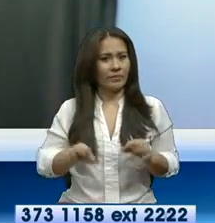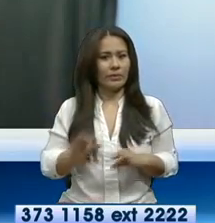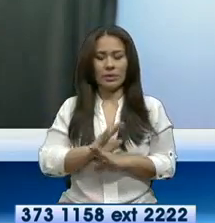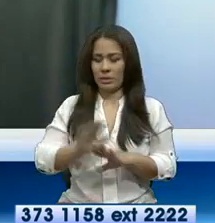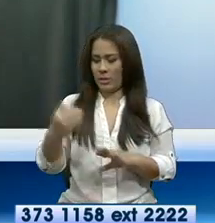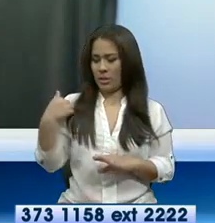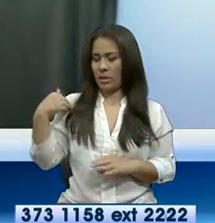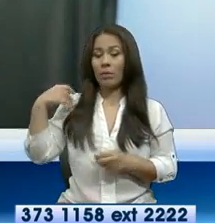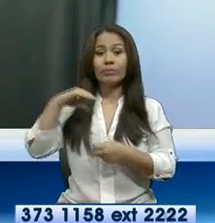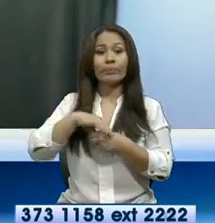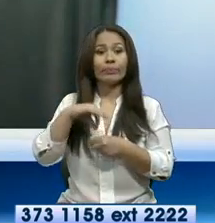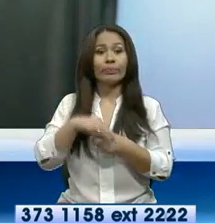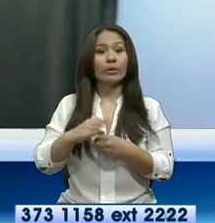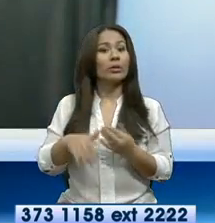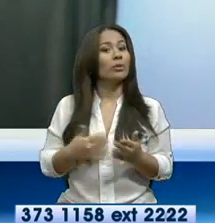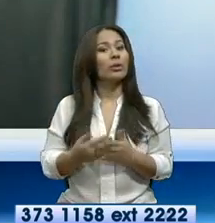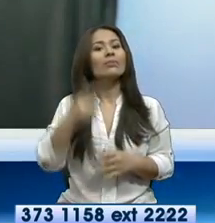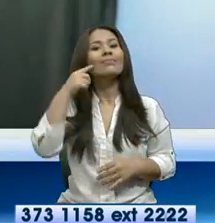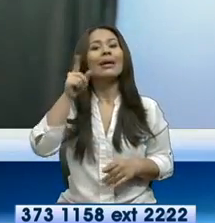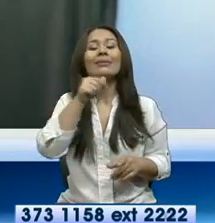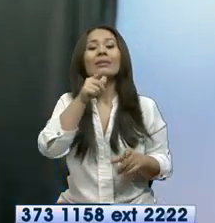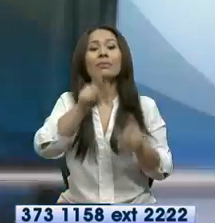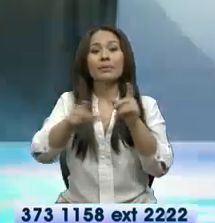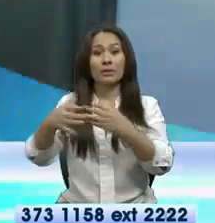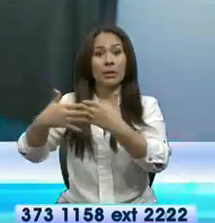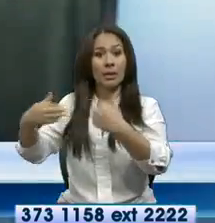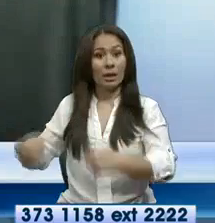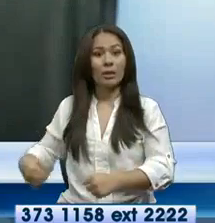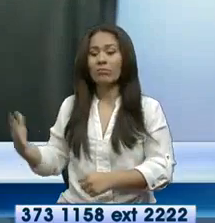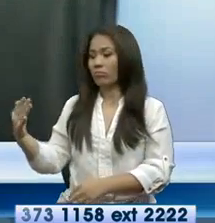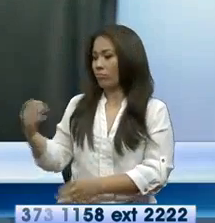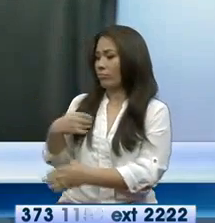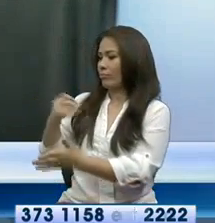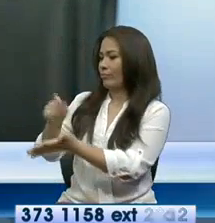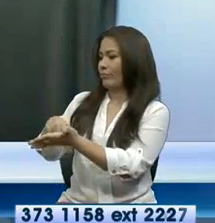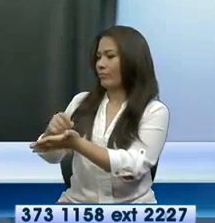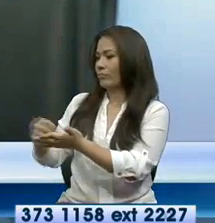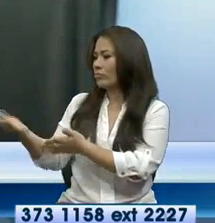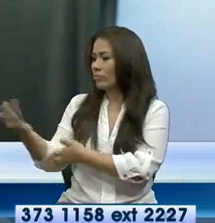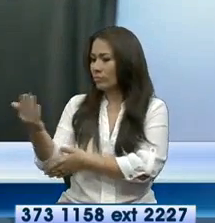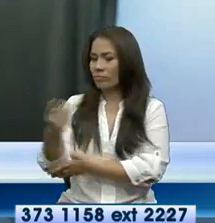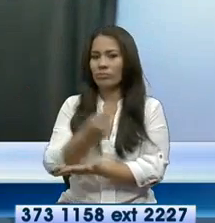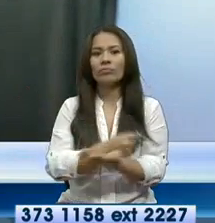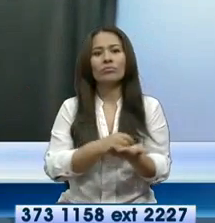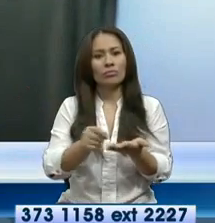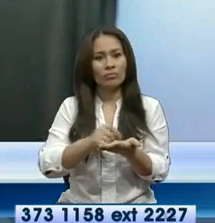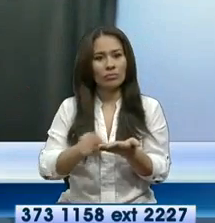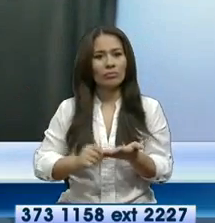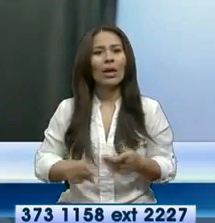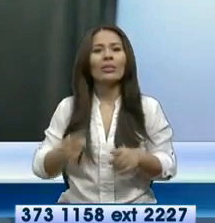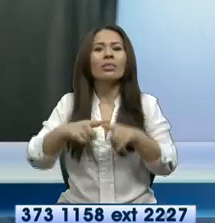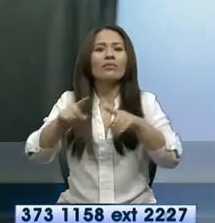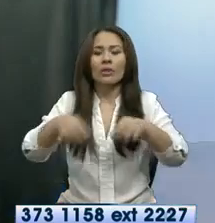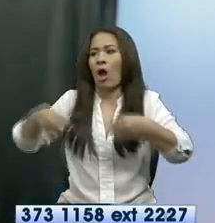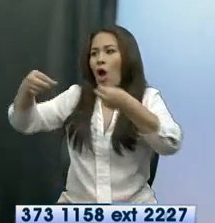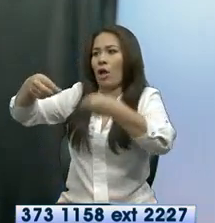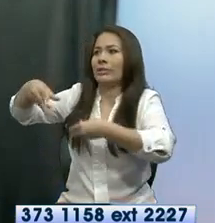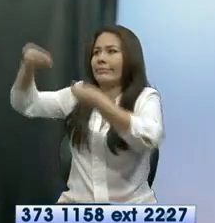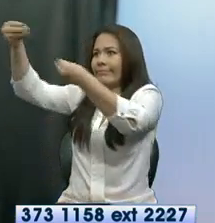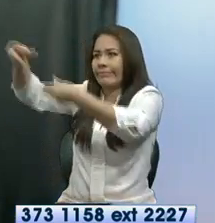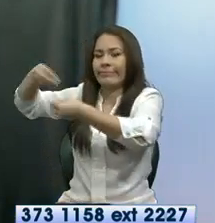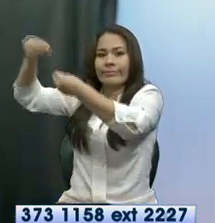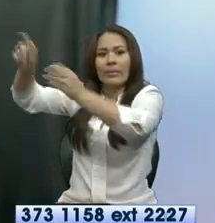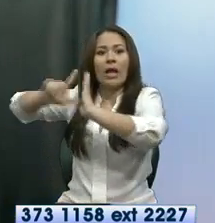la jornada de votación para las personas privadas de la libertad sin sentencia condenatoria ejecutoria en los diferentes centros de reclusión. Al